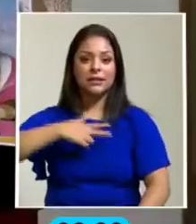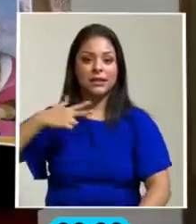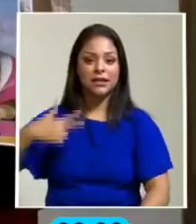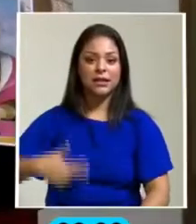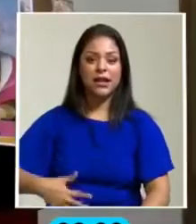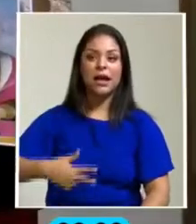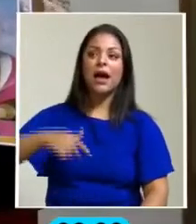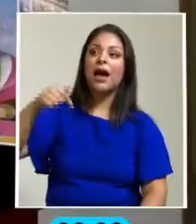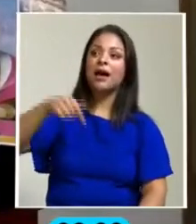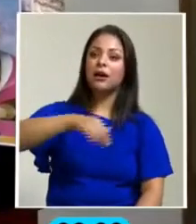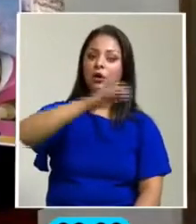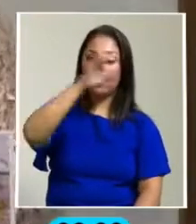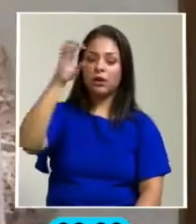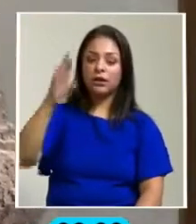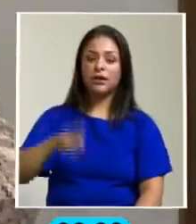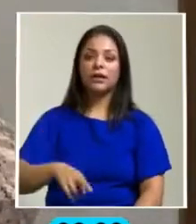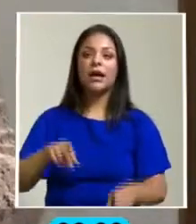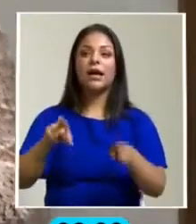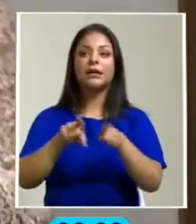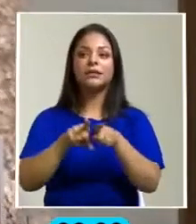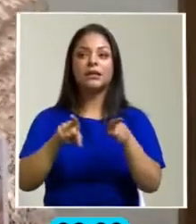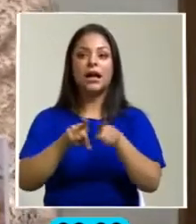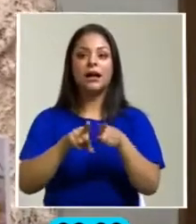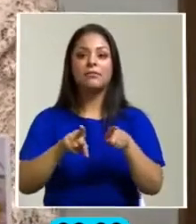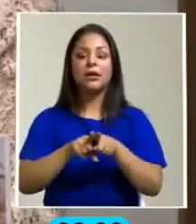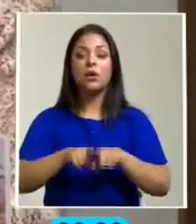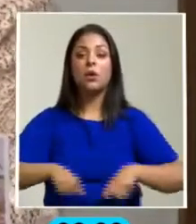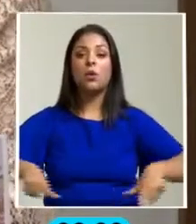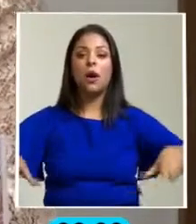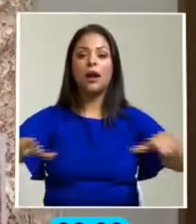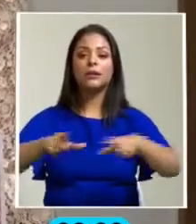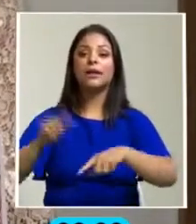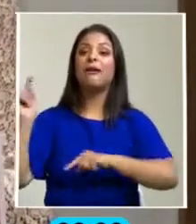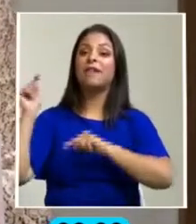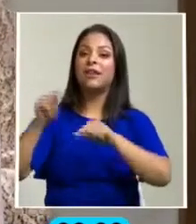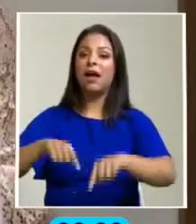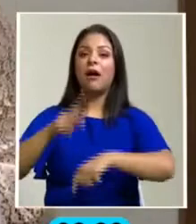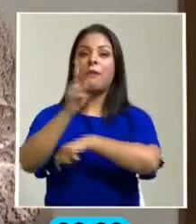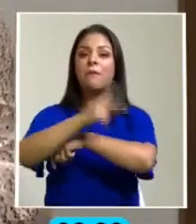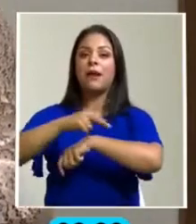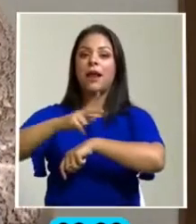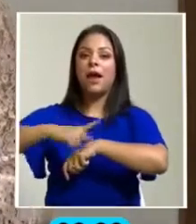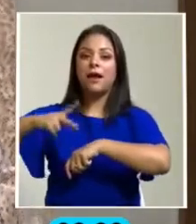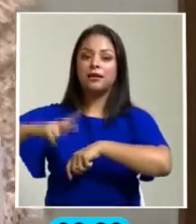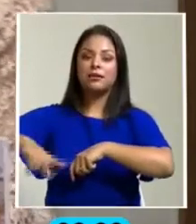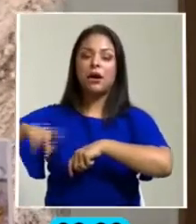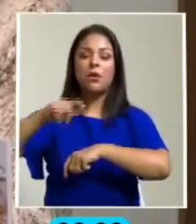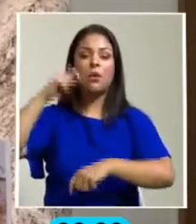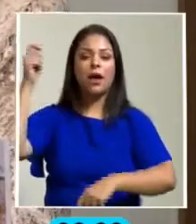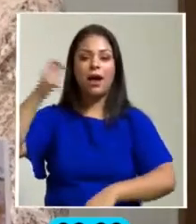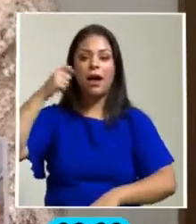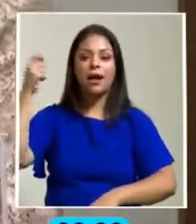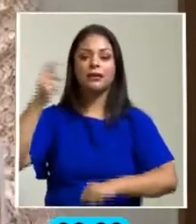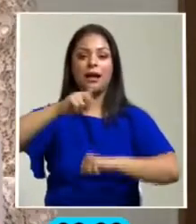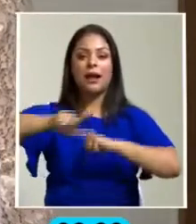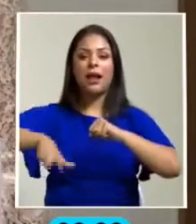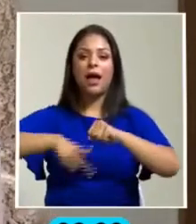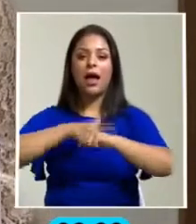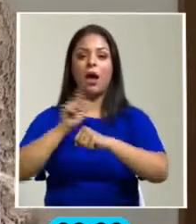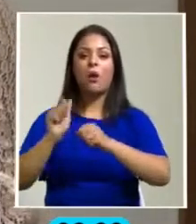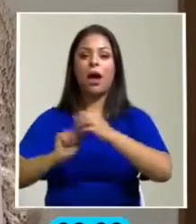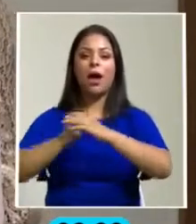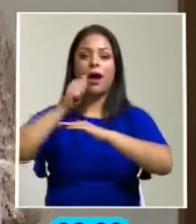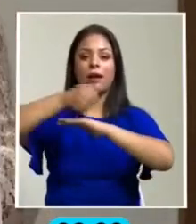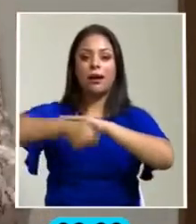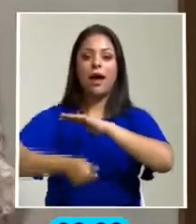lugares bellísimos. Ajá. Las playas de Guanacaste. ¡Ay, sí! El lago Arenal en San Carlos. ¡Ay! Gandoca